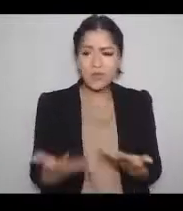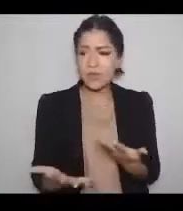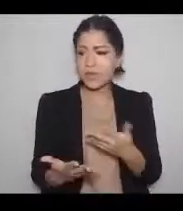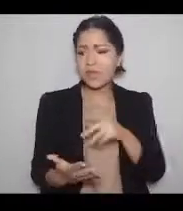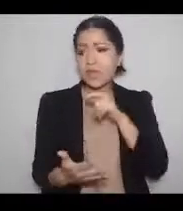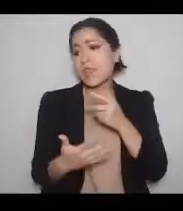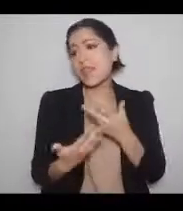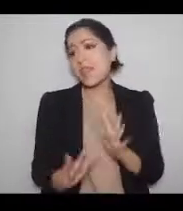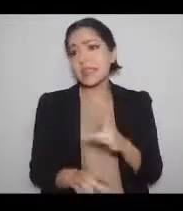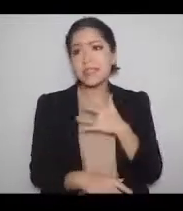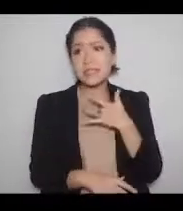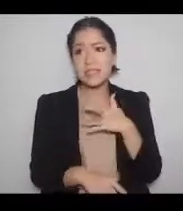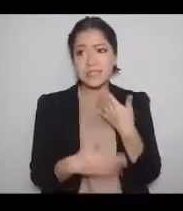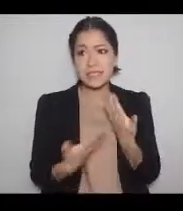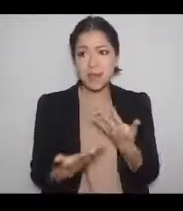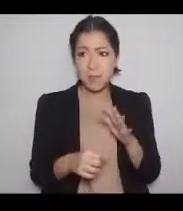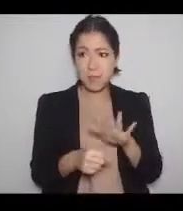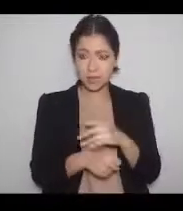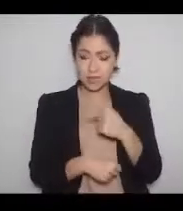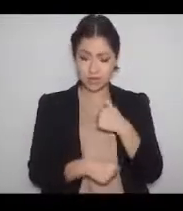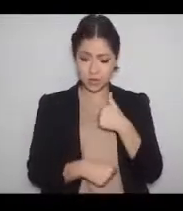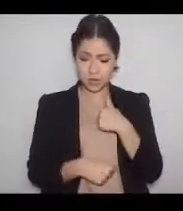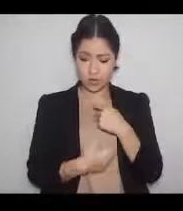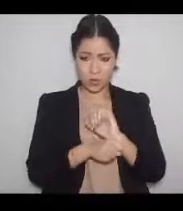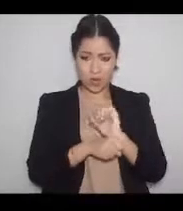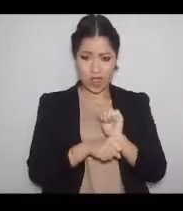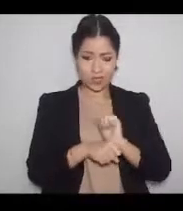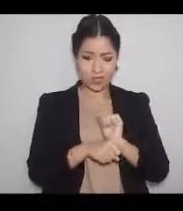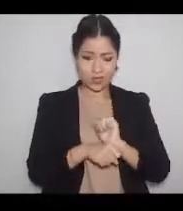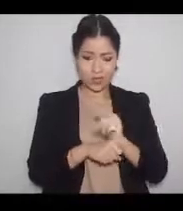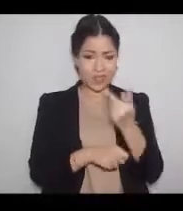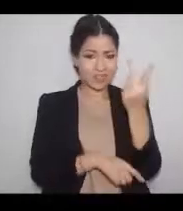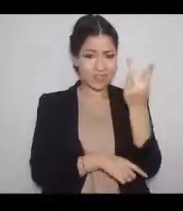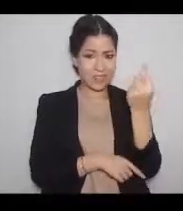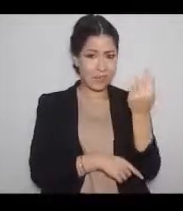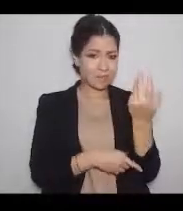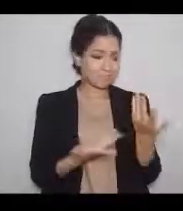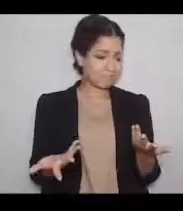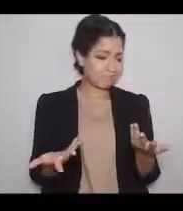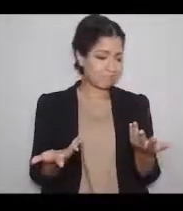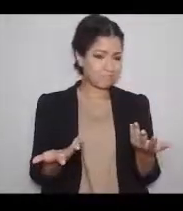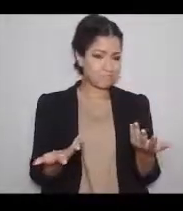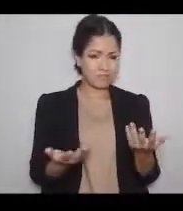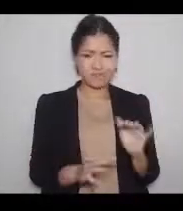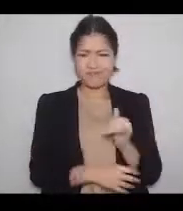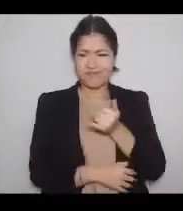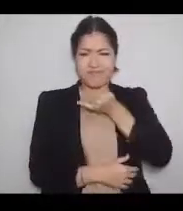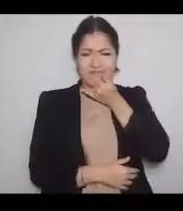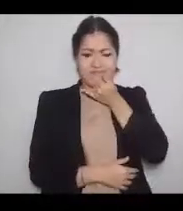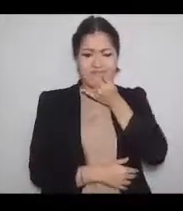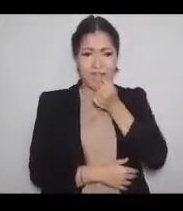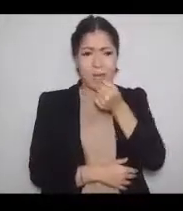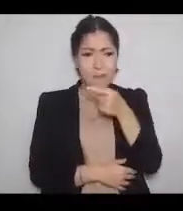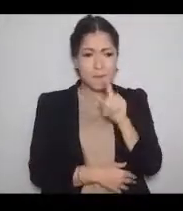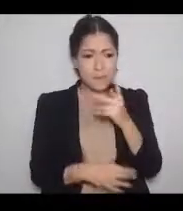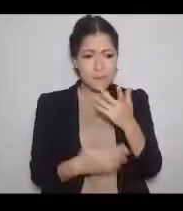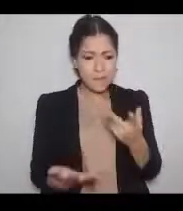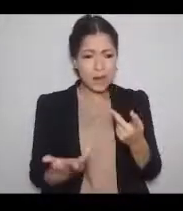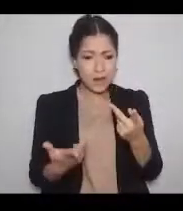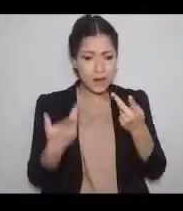teme desprestigiarse con un actor de telenovelas. ¿Perdón? Perdón, pero las telenovelas no